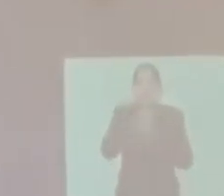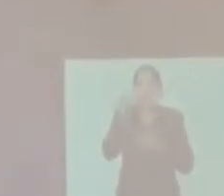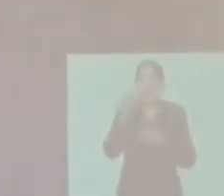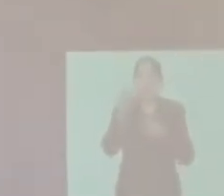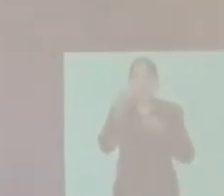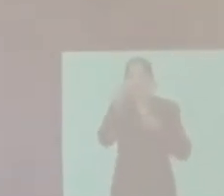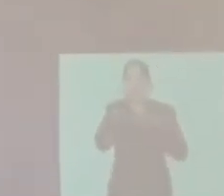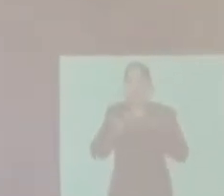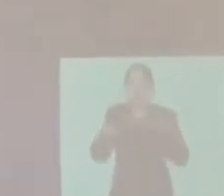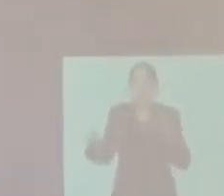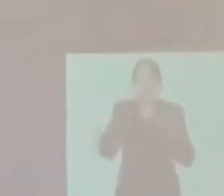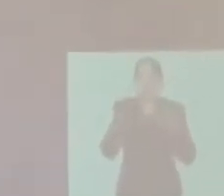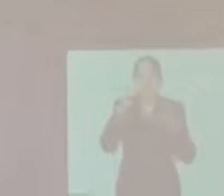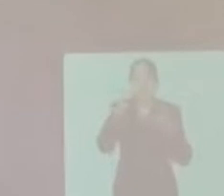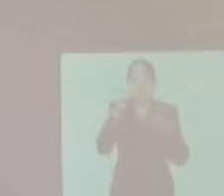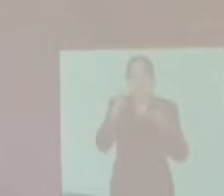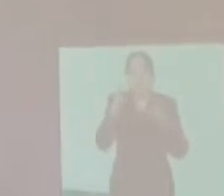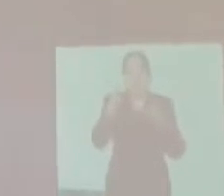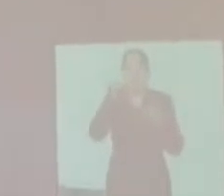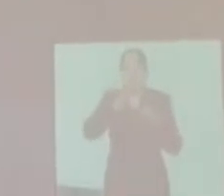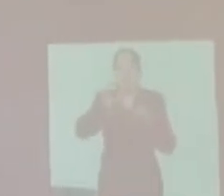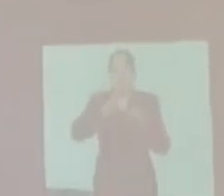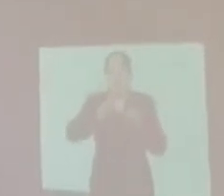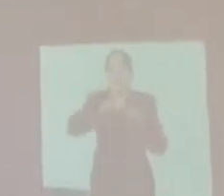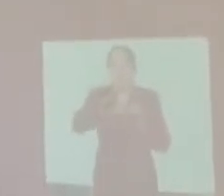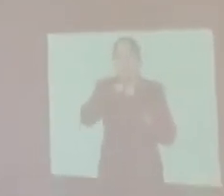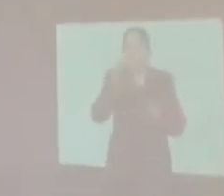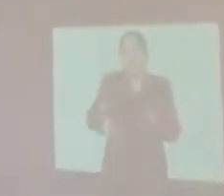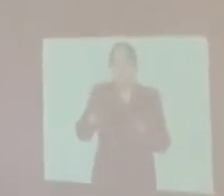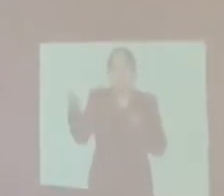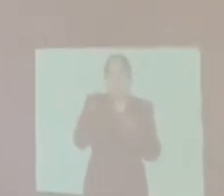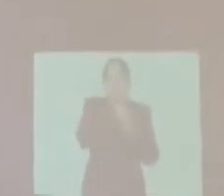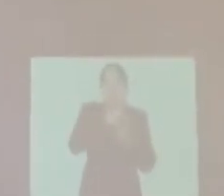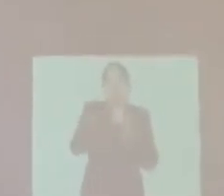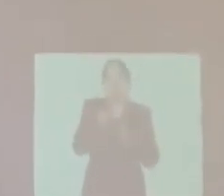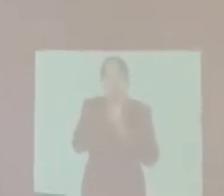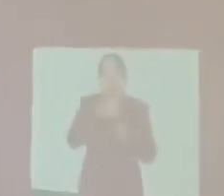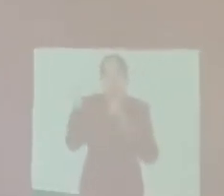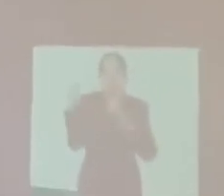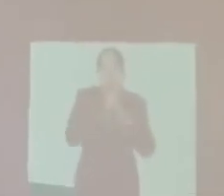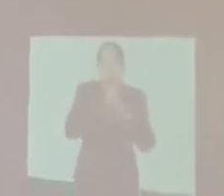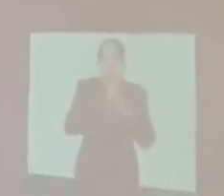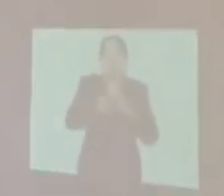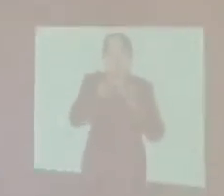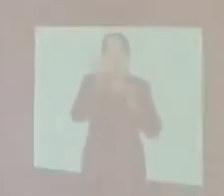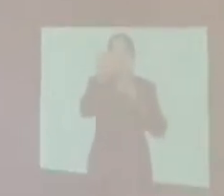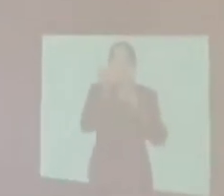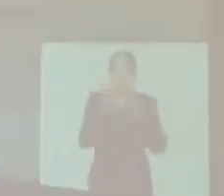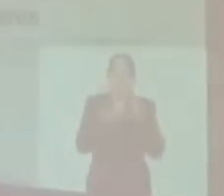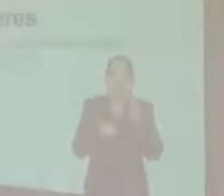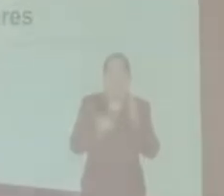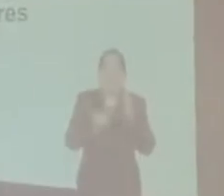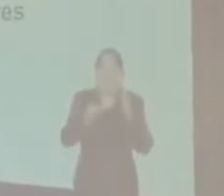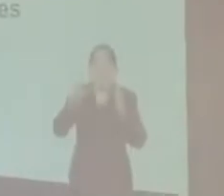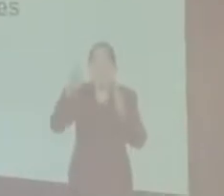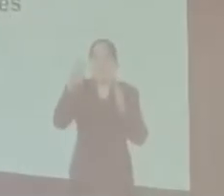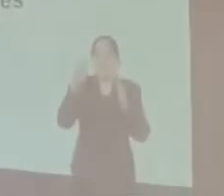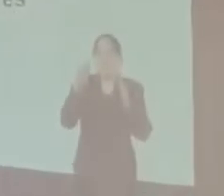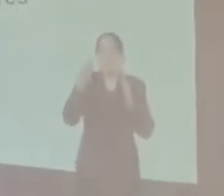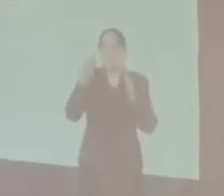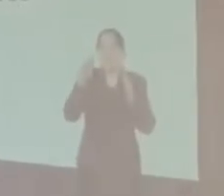el Auditorio Nacional. Pues eso, déjeme decirle que el Auditorio Nacional, pues en la historia, pues lo ha llenado